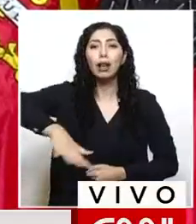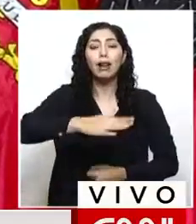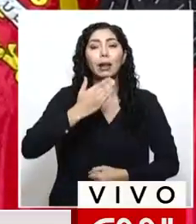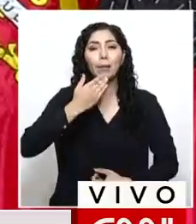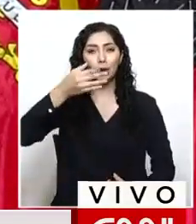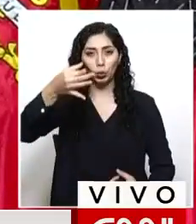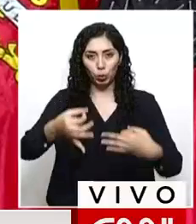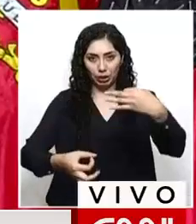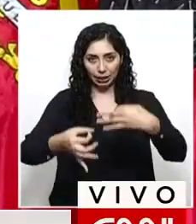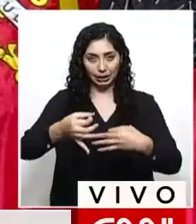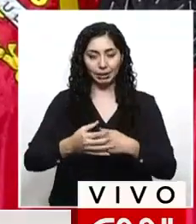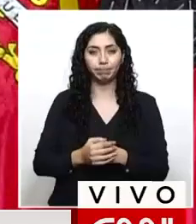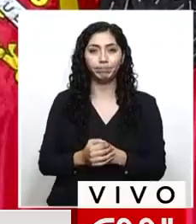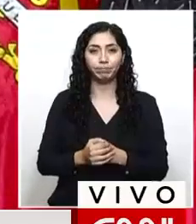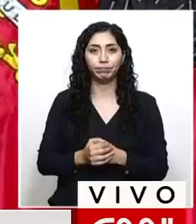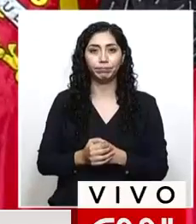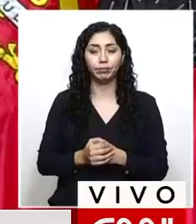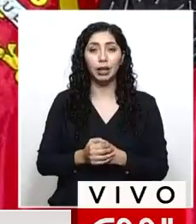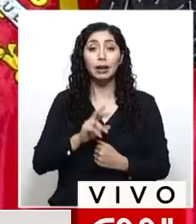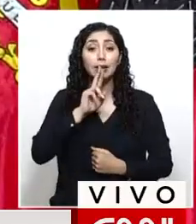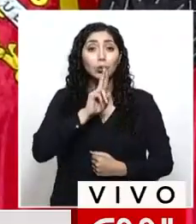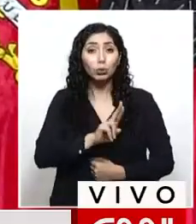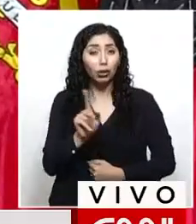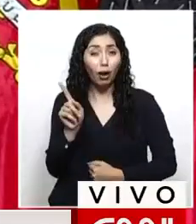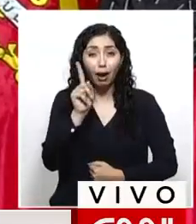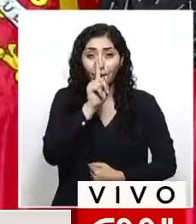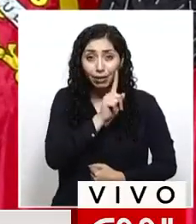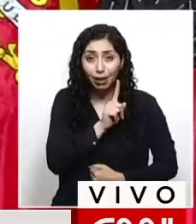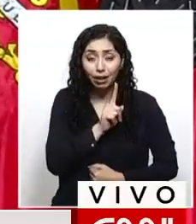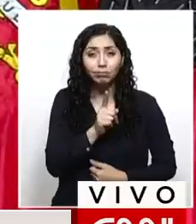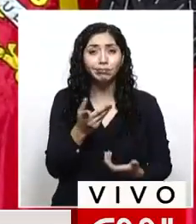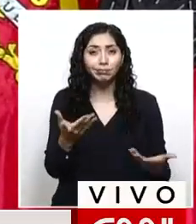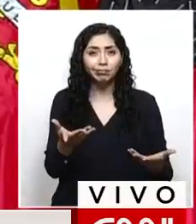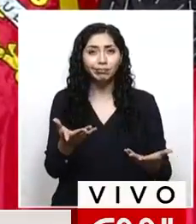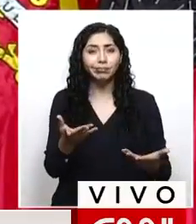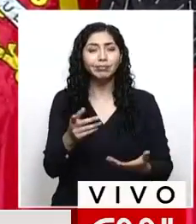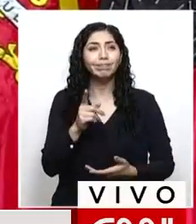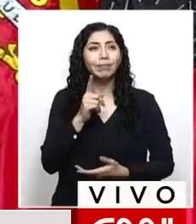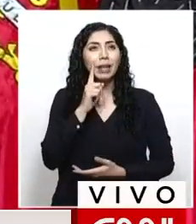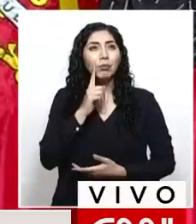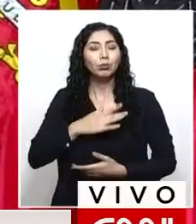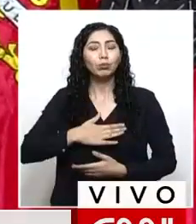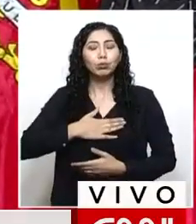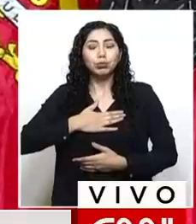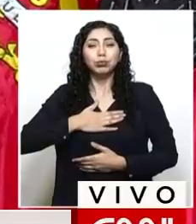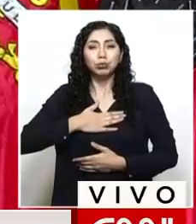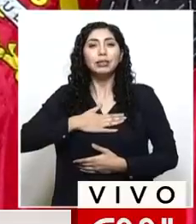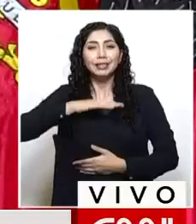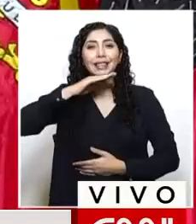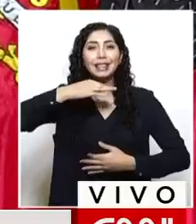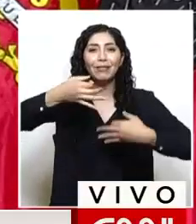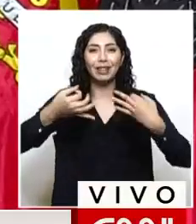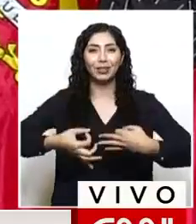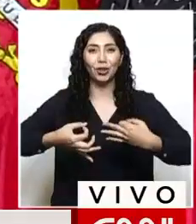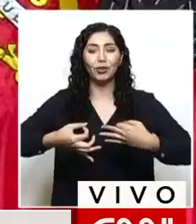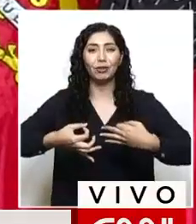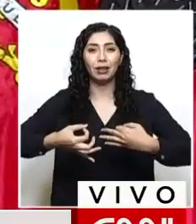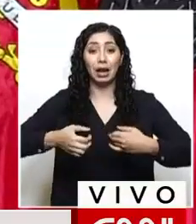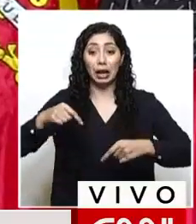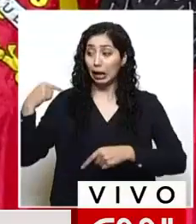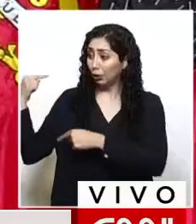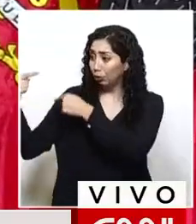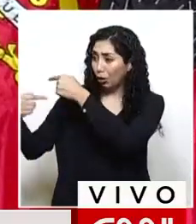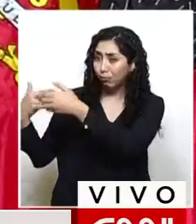El resultado final de todo este esfuerzo nos deja una profunda satisfacción. Hoy se cierra este histórico ciclo de